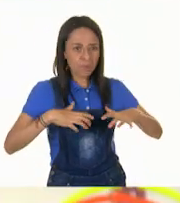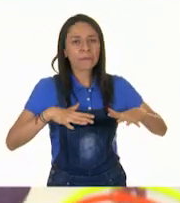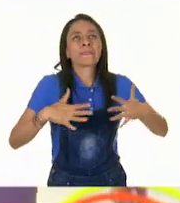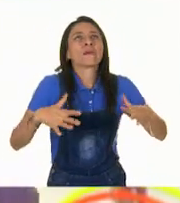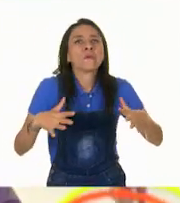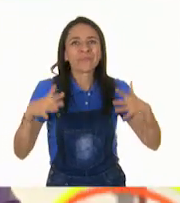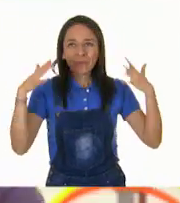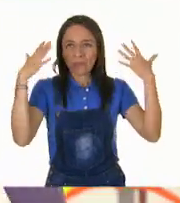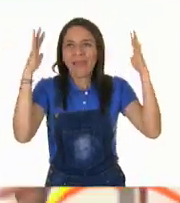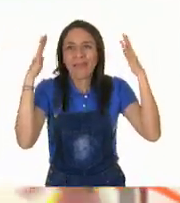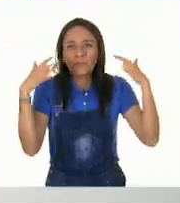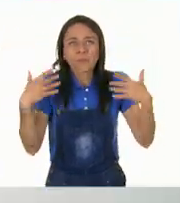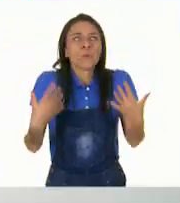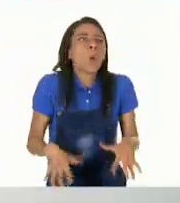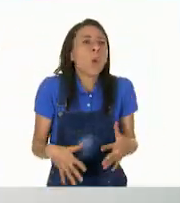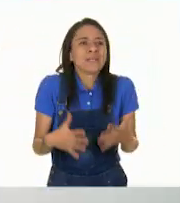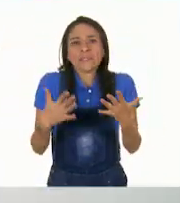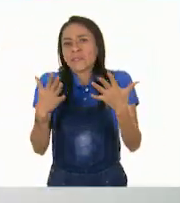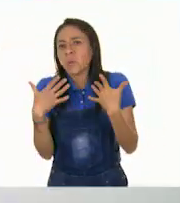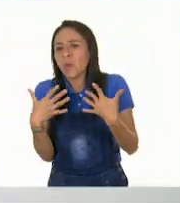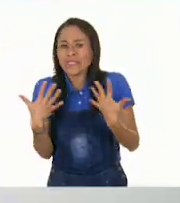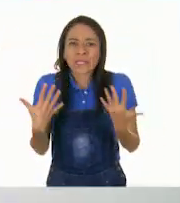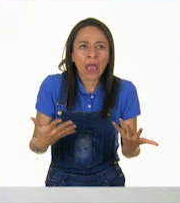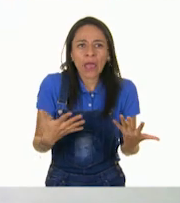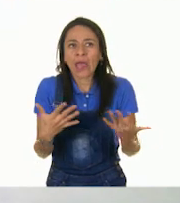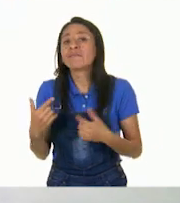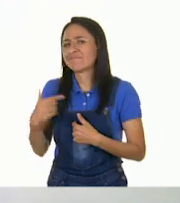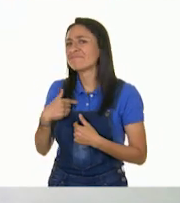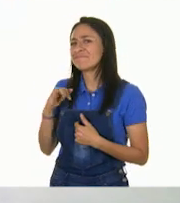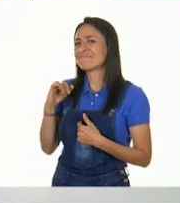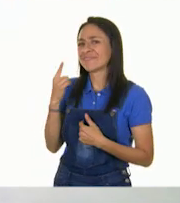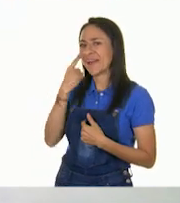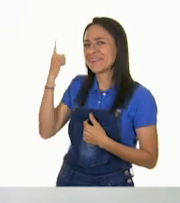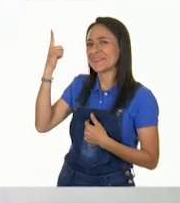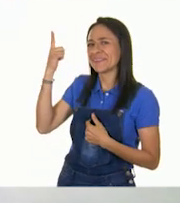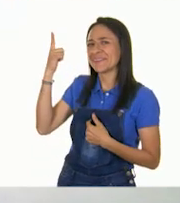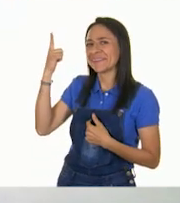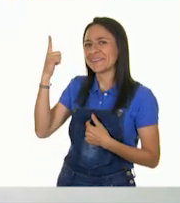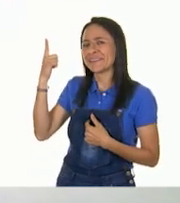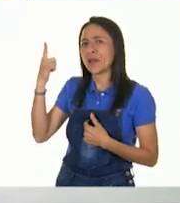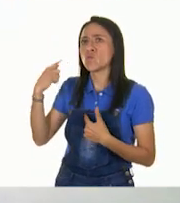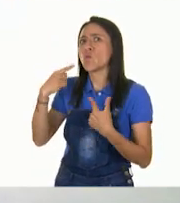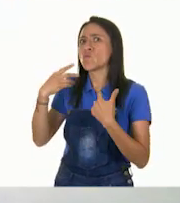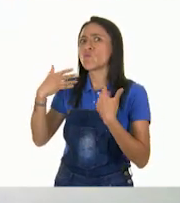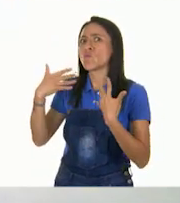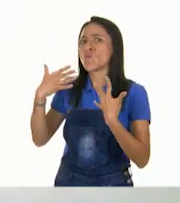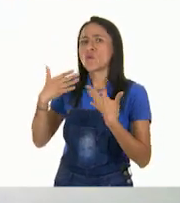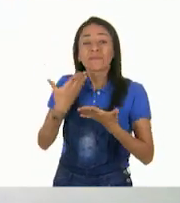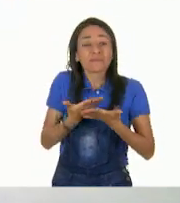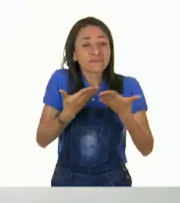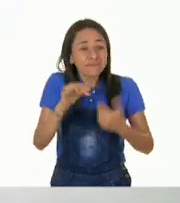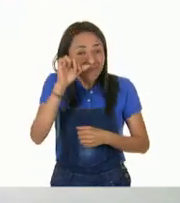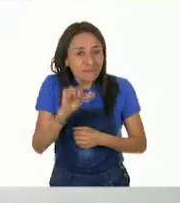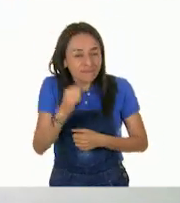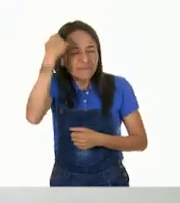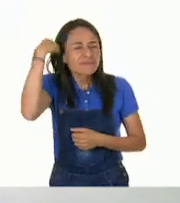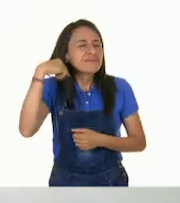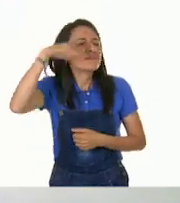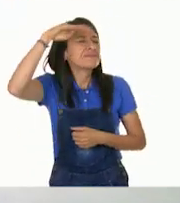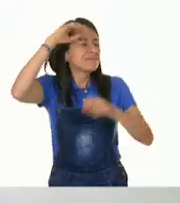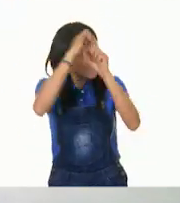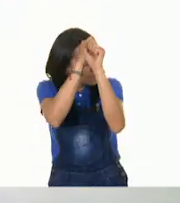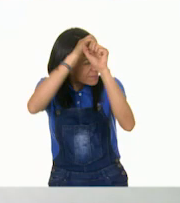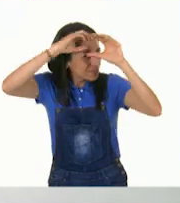levantó en tus manos las bajas así que el día de hoy vamos a imaginar que estamos